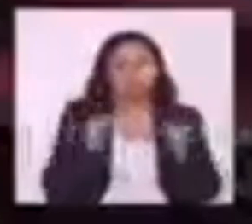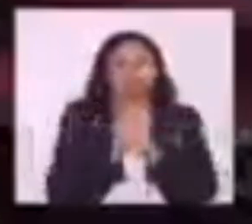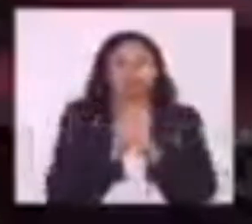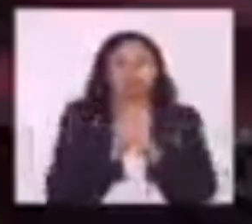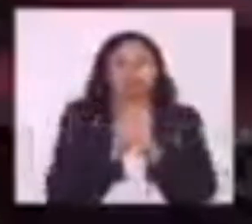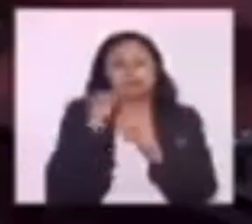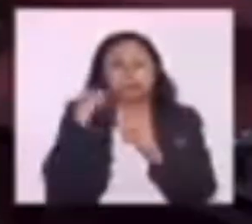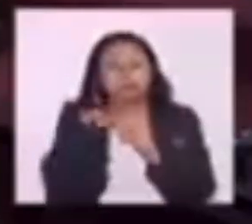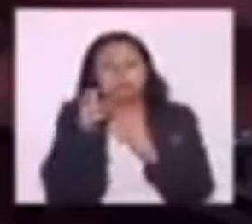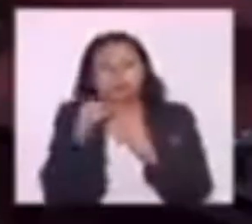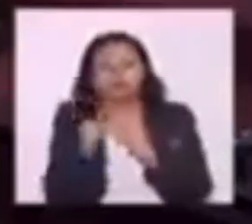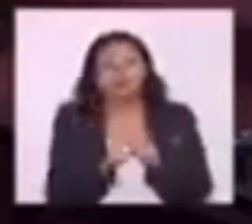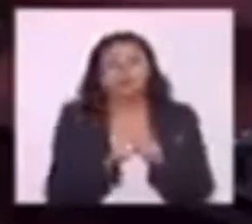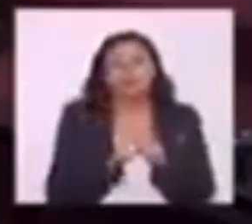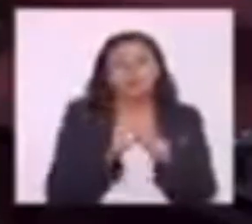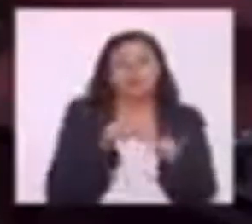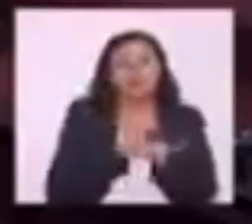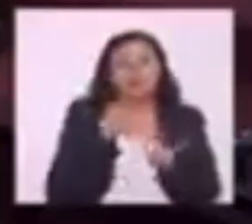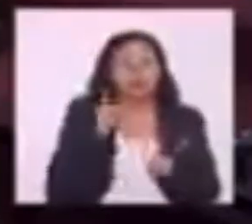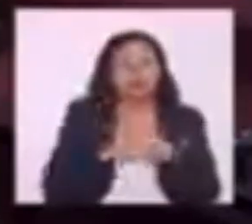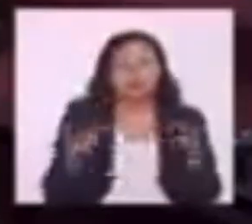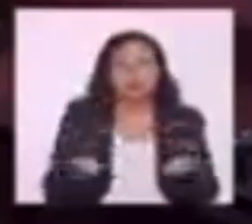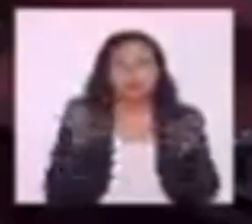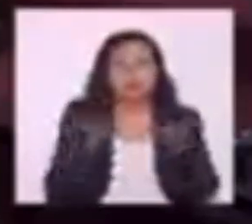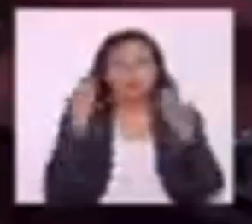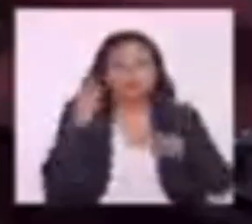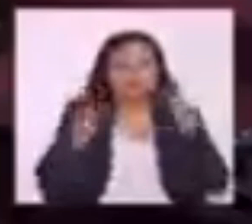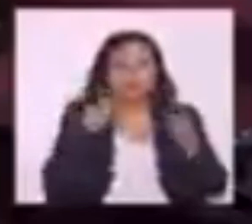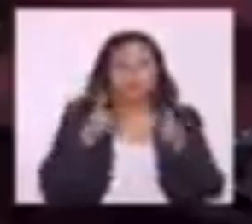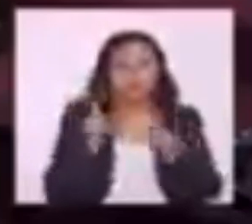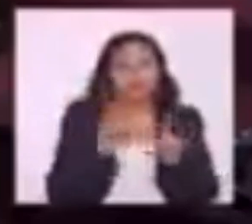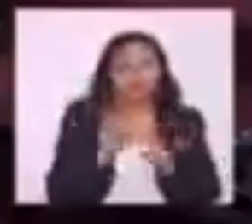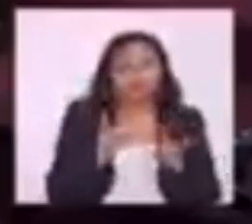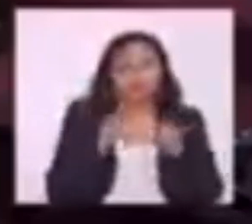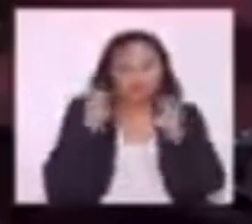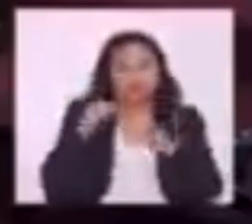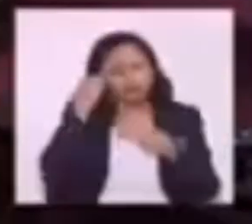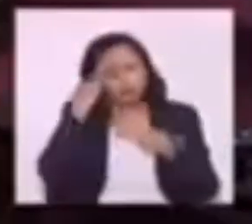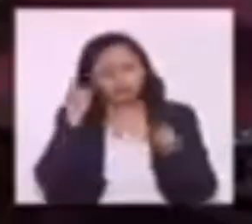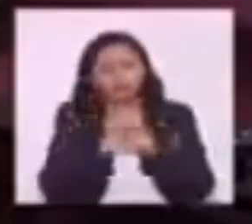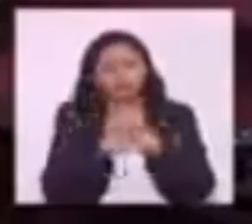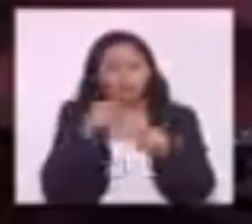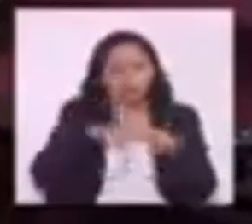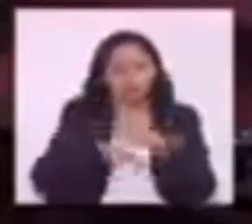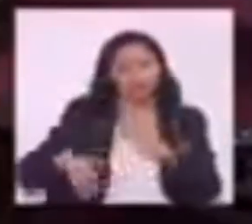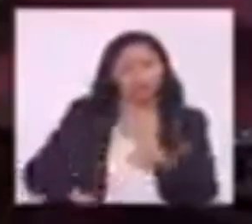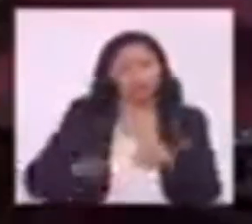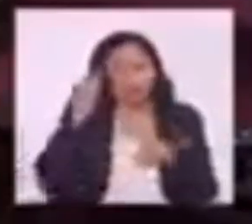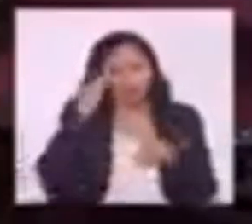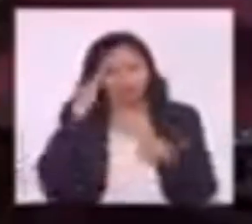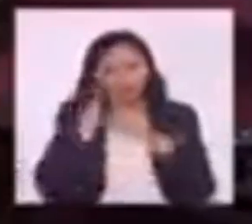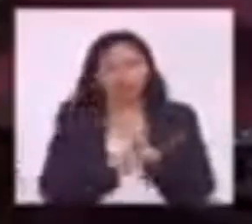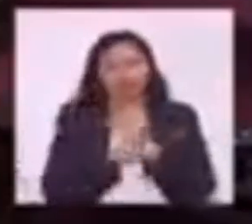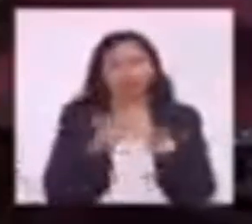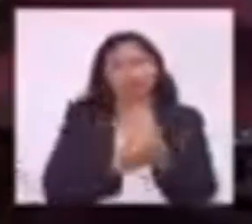en Iztapa. Eso no fomenta el turismo. La gente va a pensar en meterse la mano al bolsillo porque hoy va